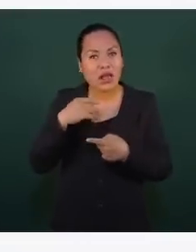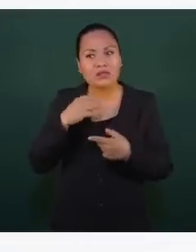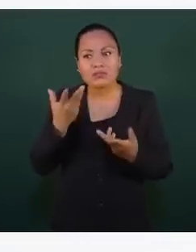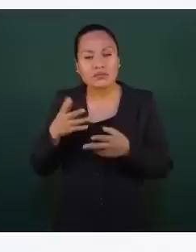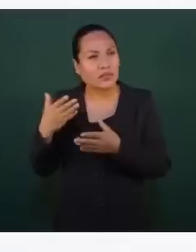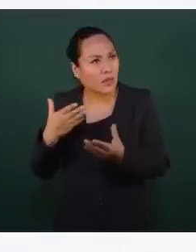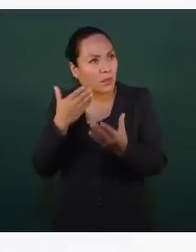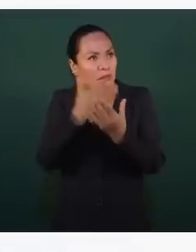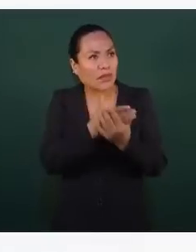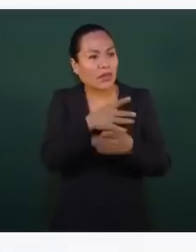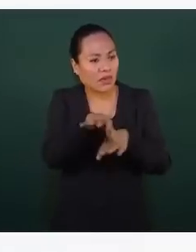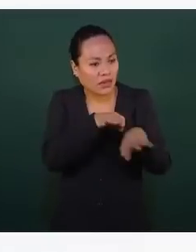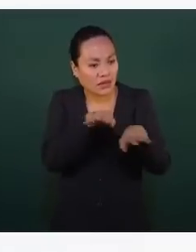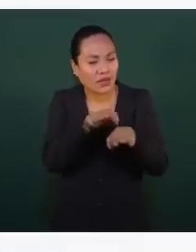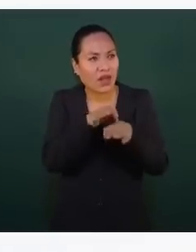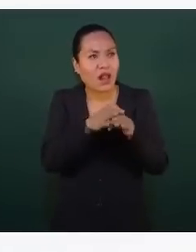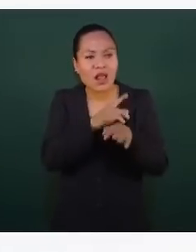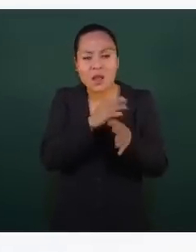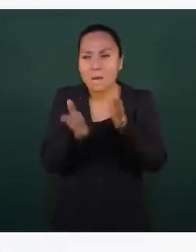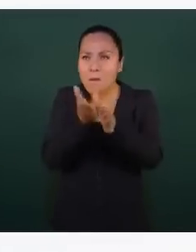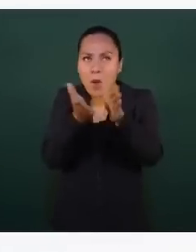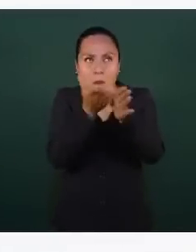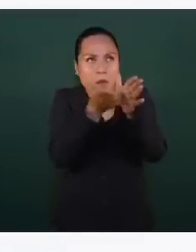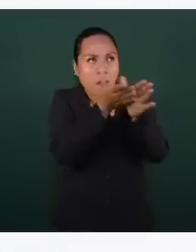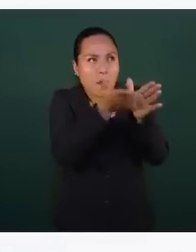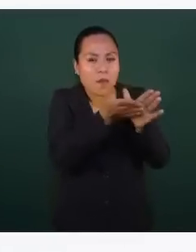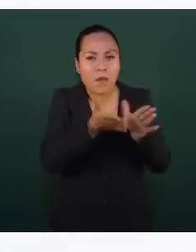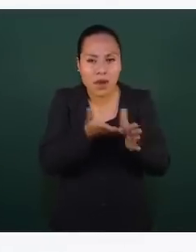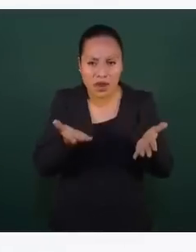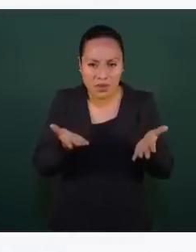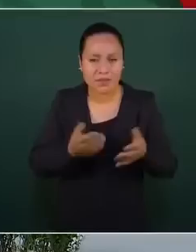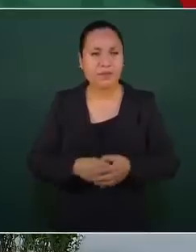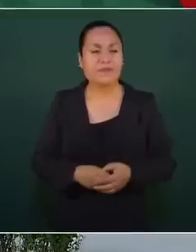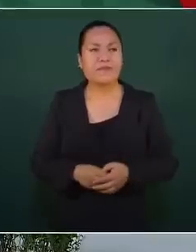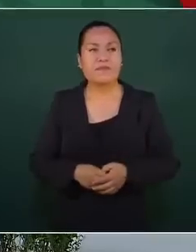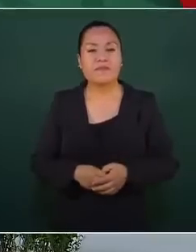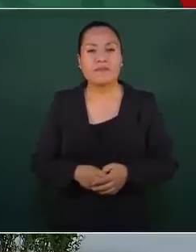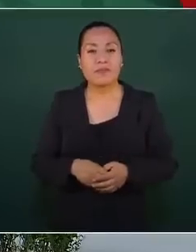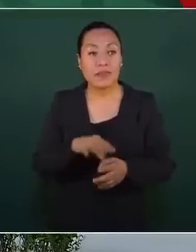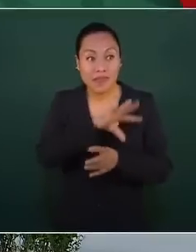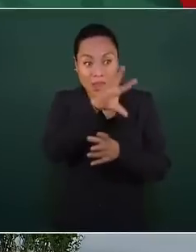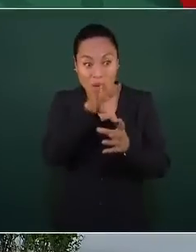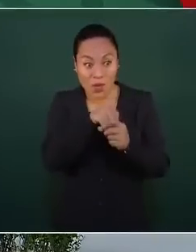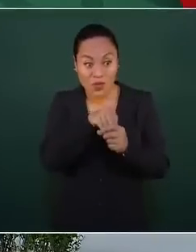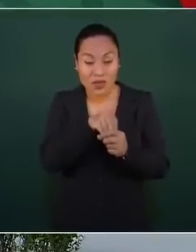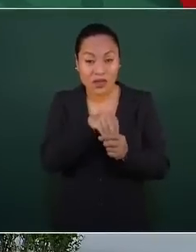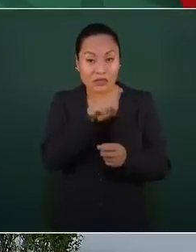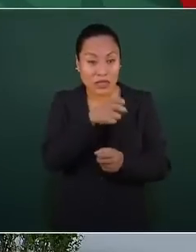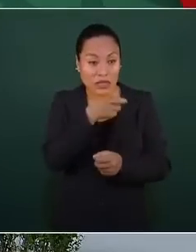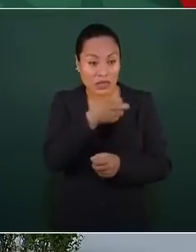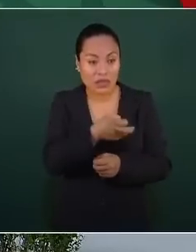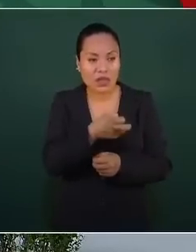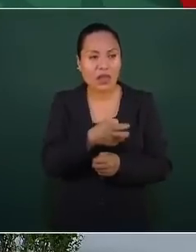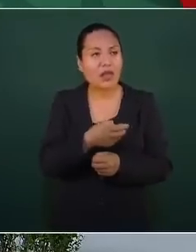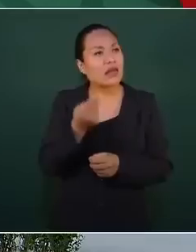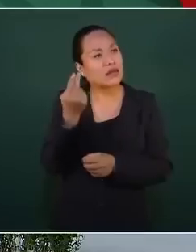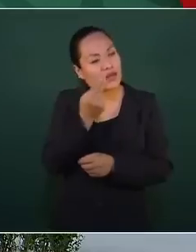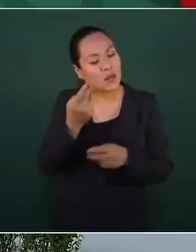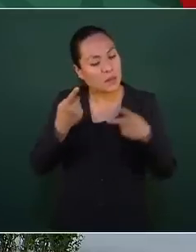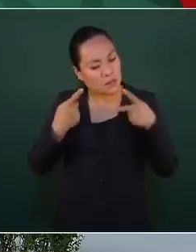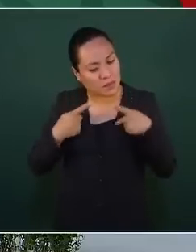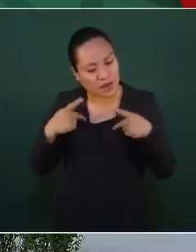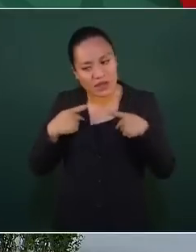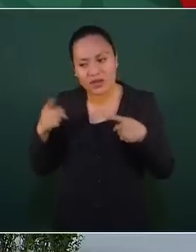construcción y es probable que para conformarlo se necesite la mano de obra de